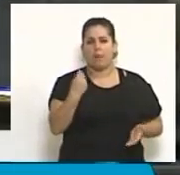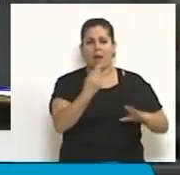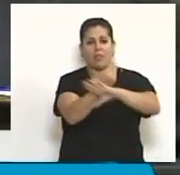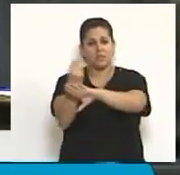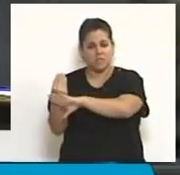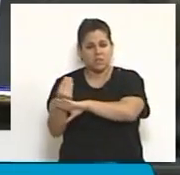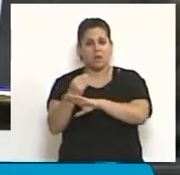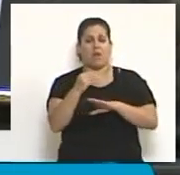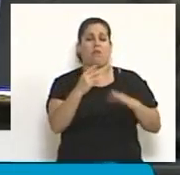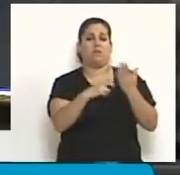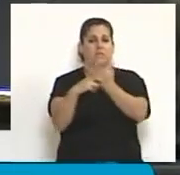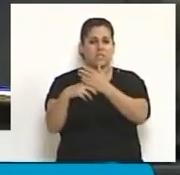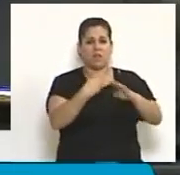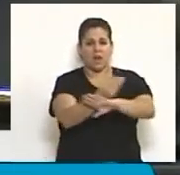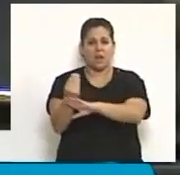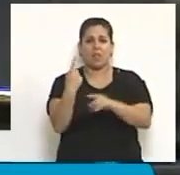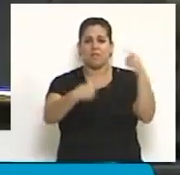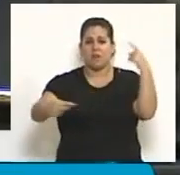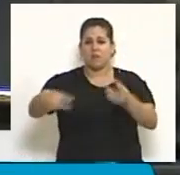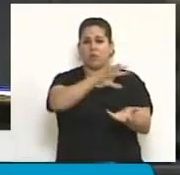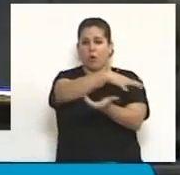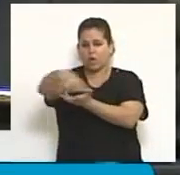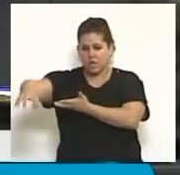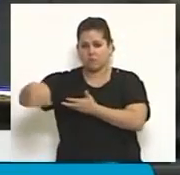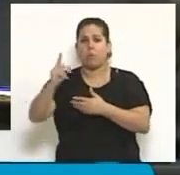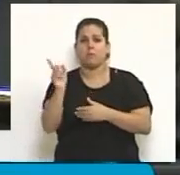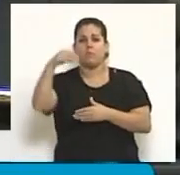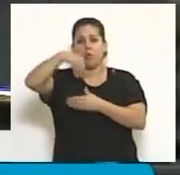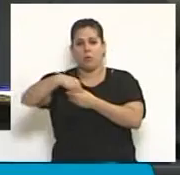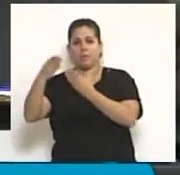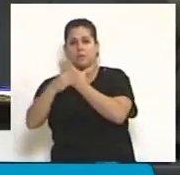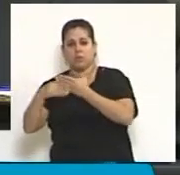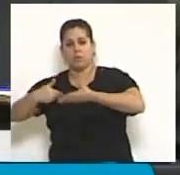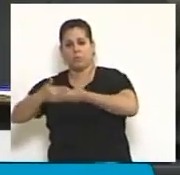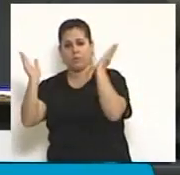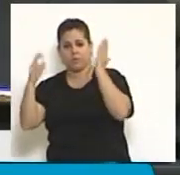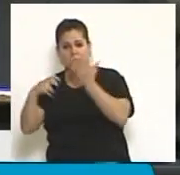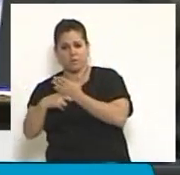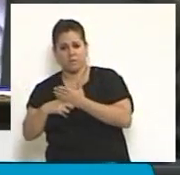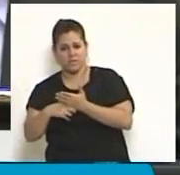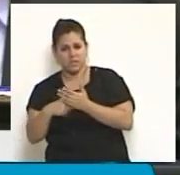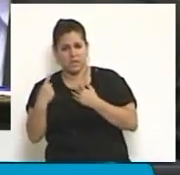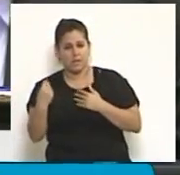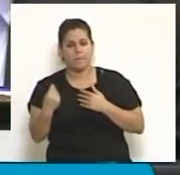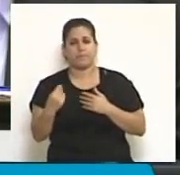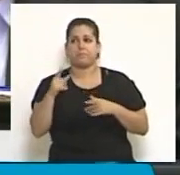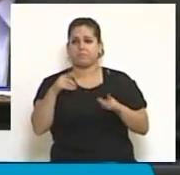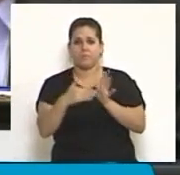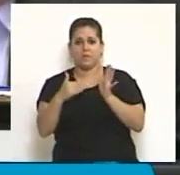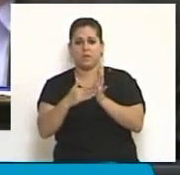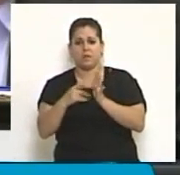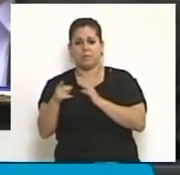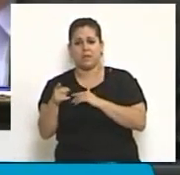designar a los magistrados en los distintos organismos que componen el Ministerio Público Fiscal de la Nación de acuerdo a